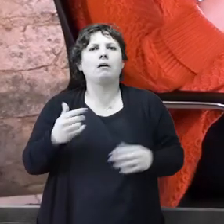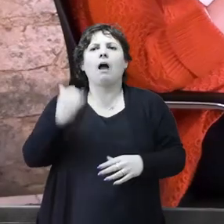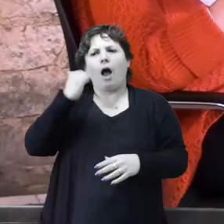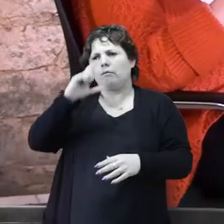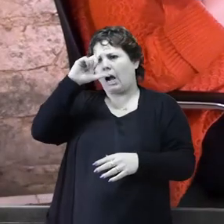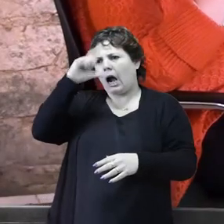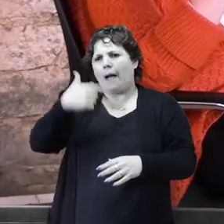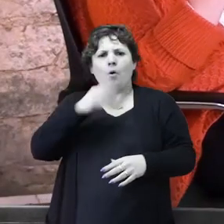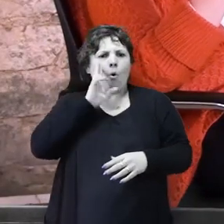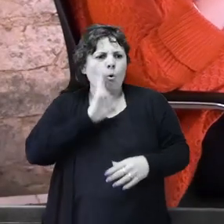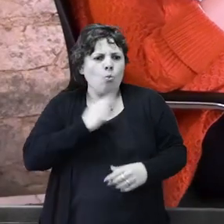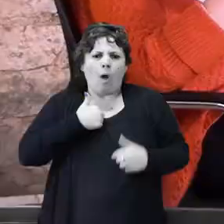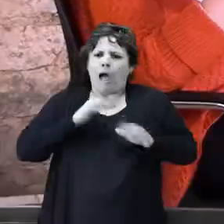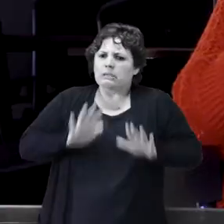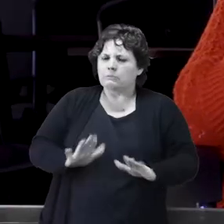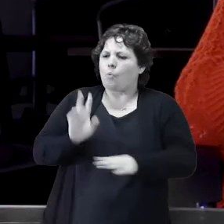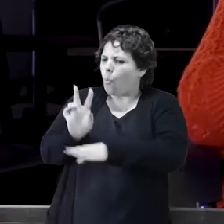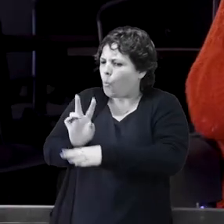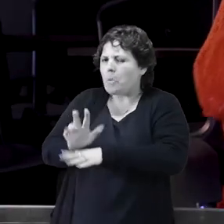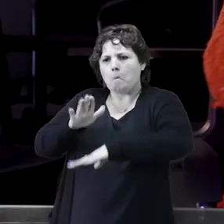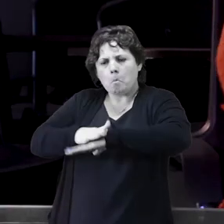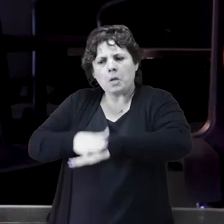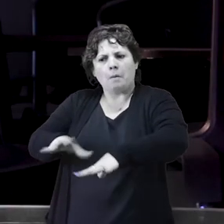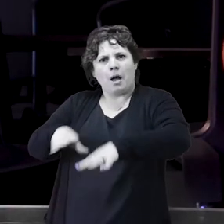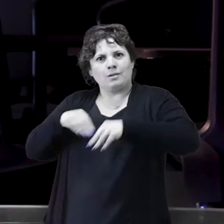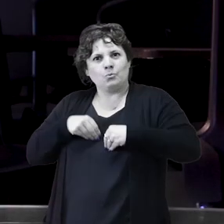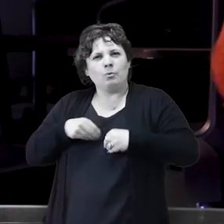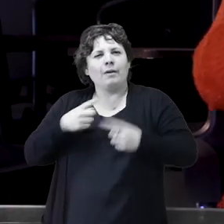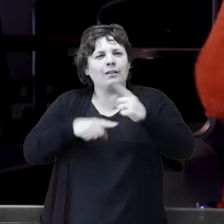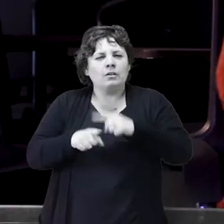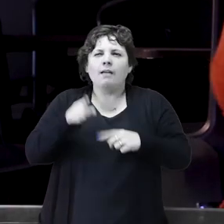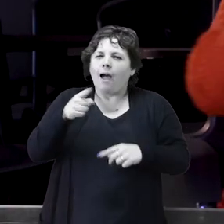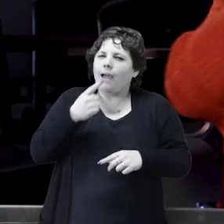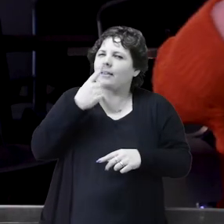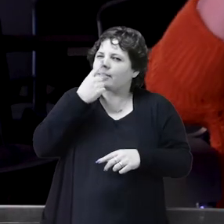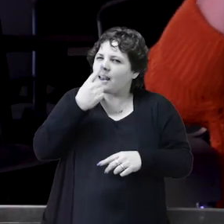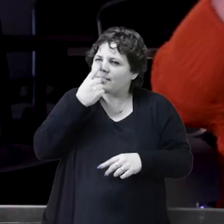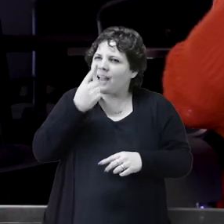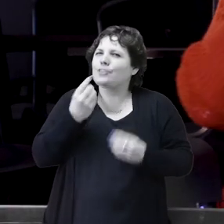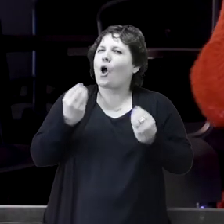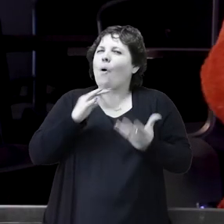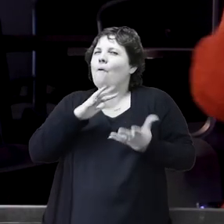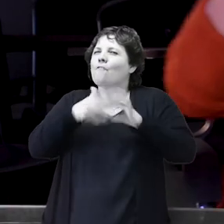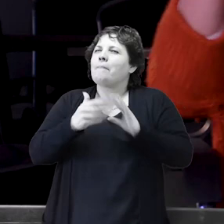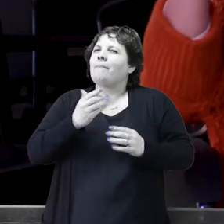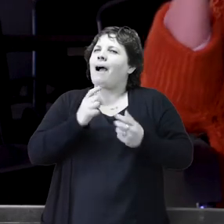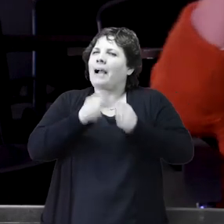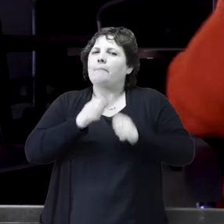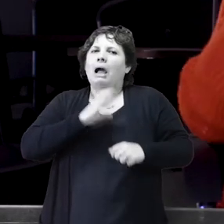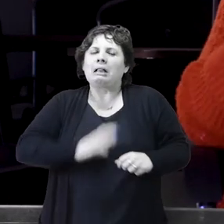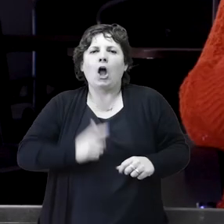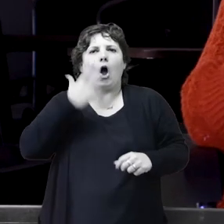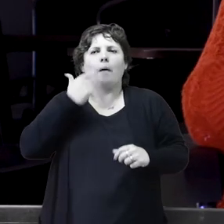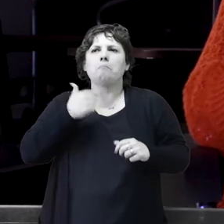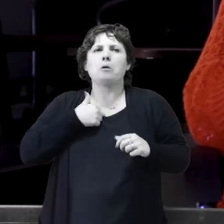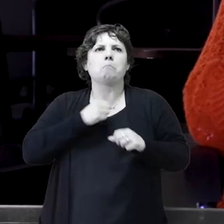cambios en los comportamientos, en los cuidados. Ahí es interesante cómo se van construyendo nuevas masculinidades, ¿no? Más igualitarias,